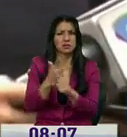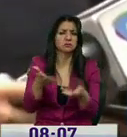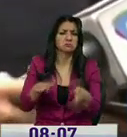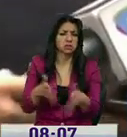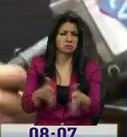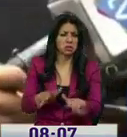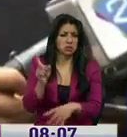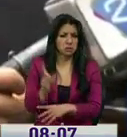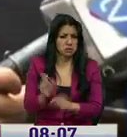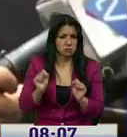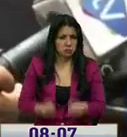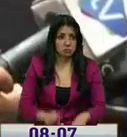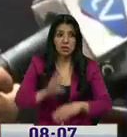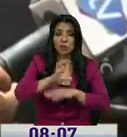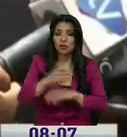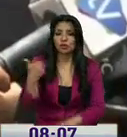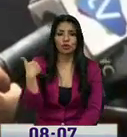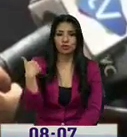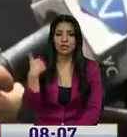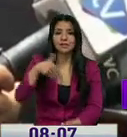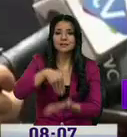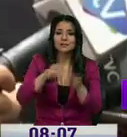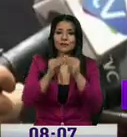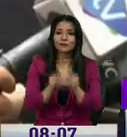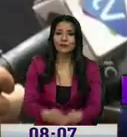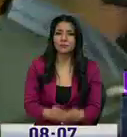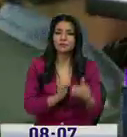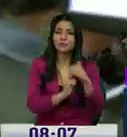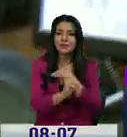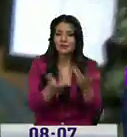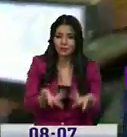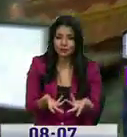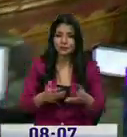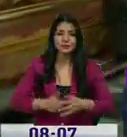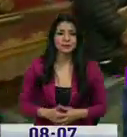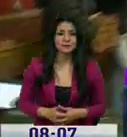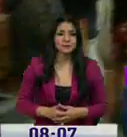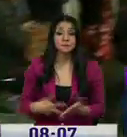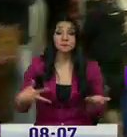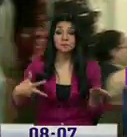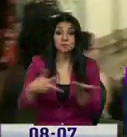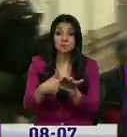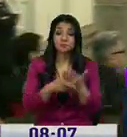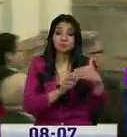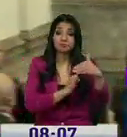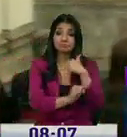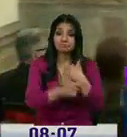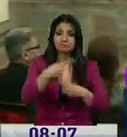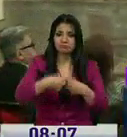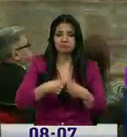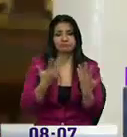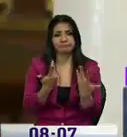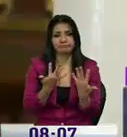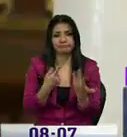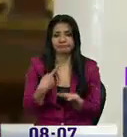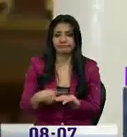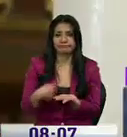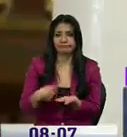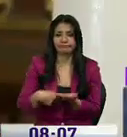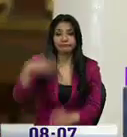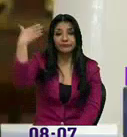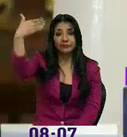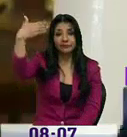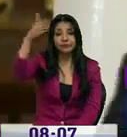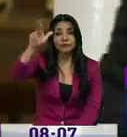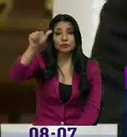de que sea necesario. En Ecuador no tenemos un centro de formación de metros. Sobre la tarifa del Metro de Quito aún está en análisis. El alcalde Jorge